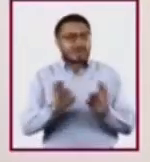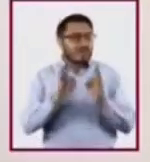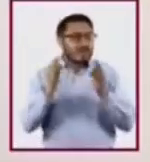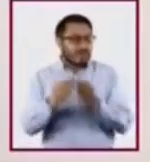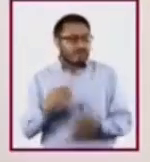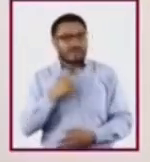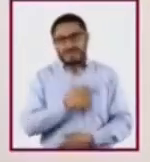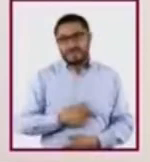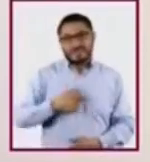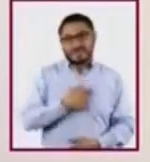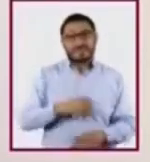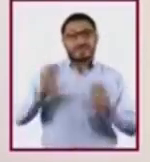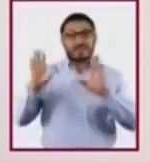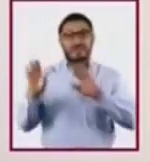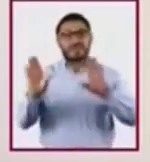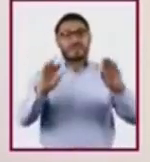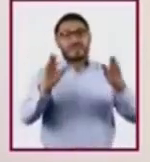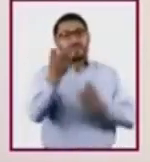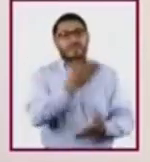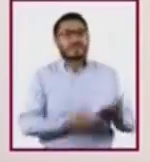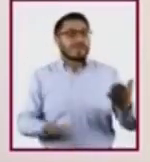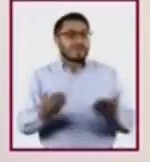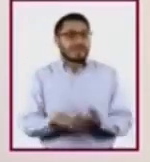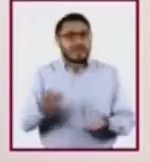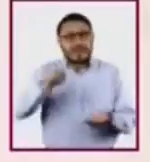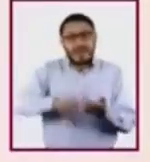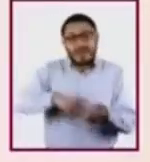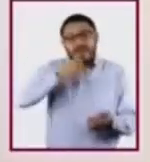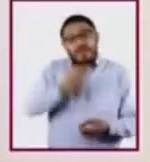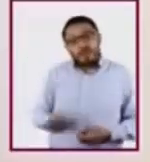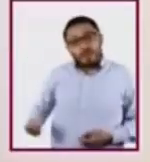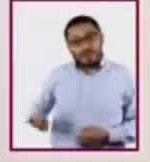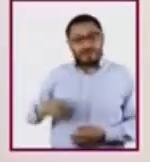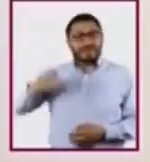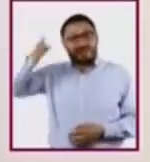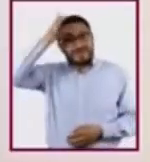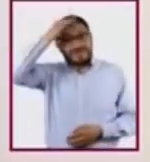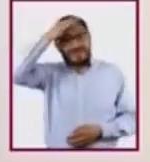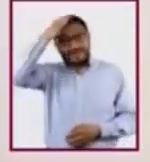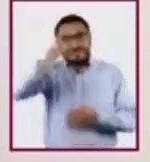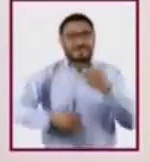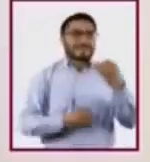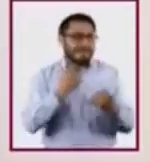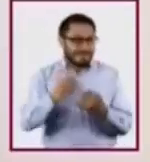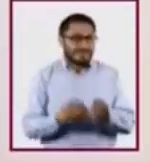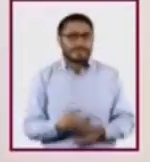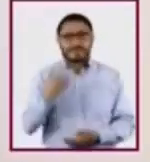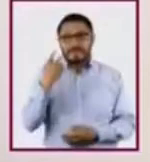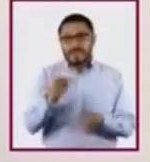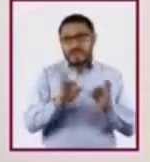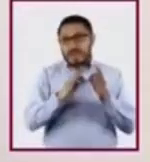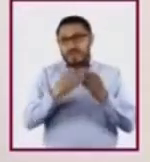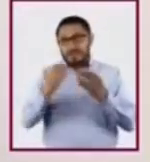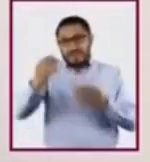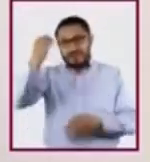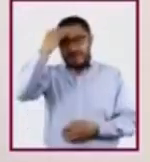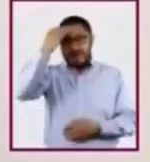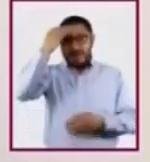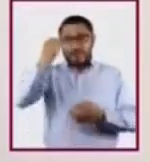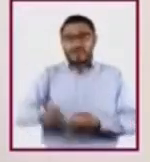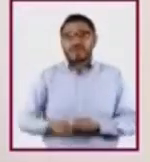agradable de enseñanza en donde el niño se enriquece jugando. Son una fuente de transmisión de